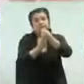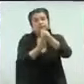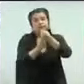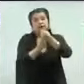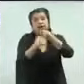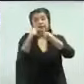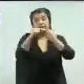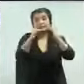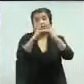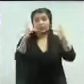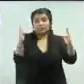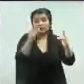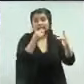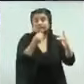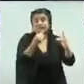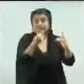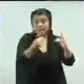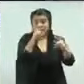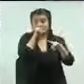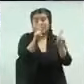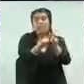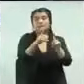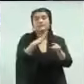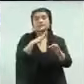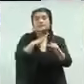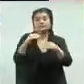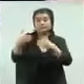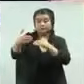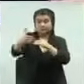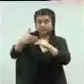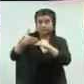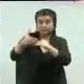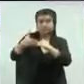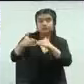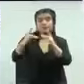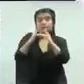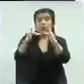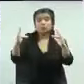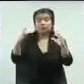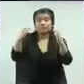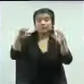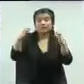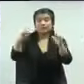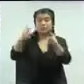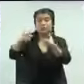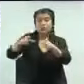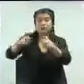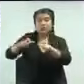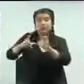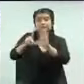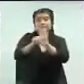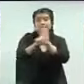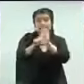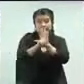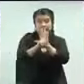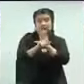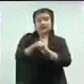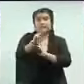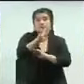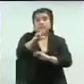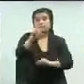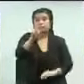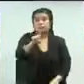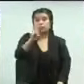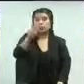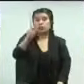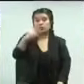viejo. A la par tenemos un puente también de emergencia contratado también bajo el decreto 21-22,